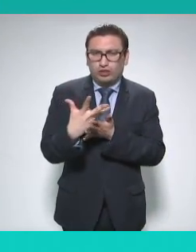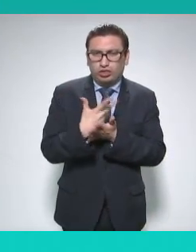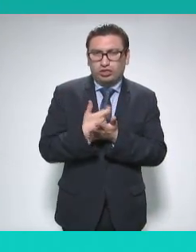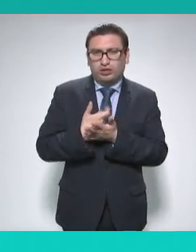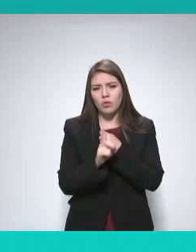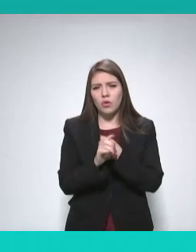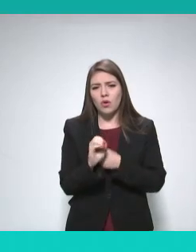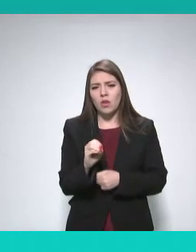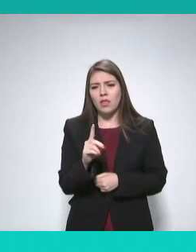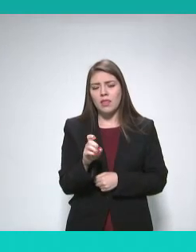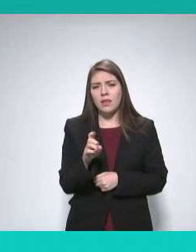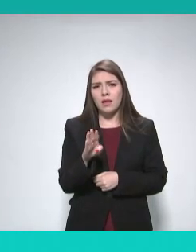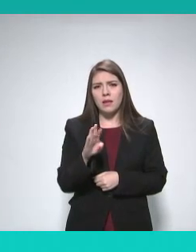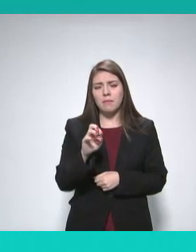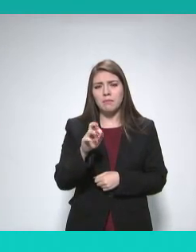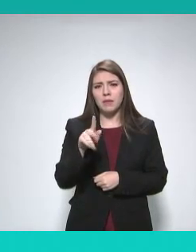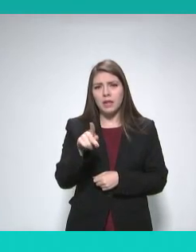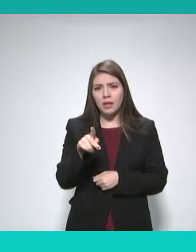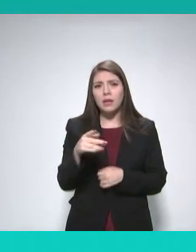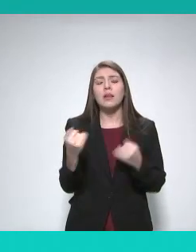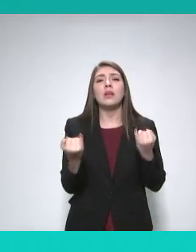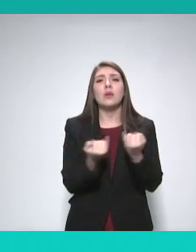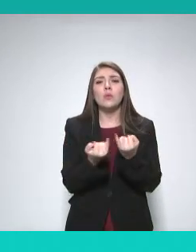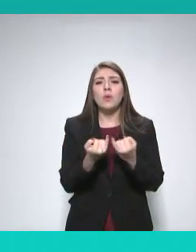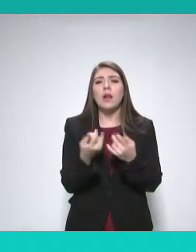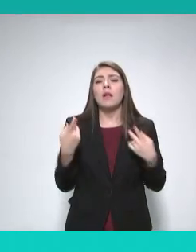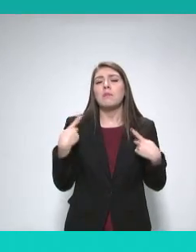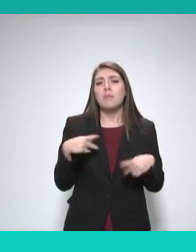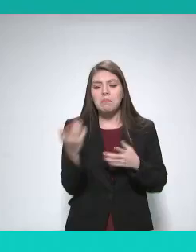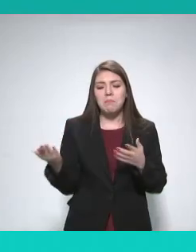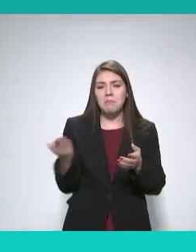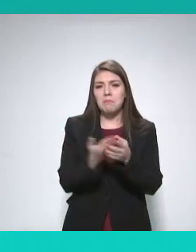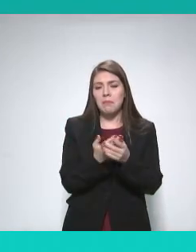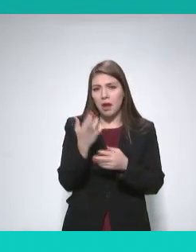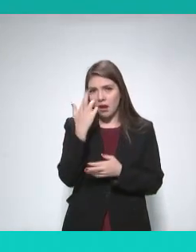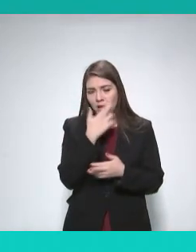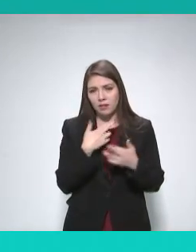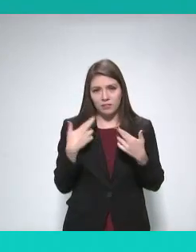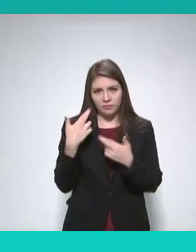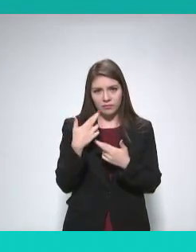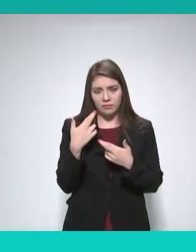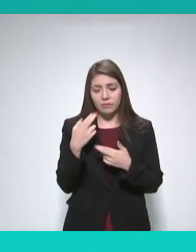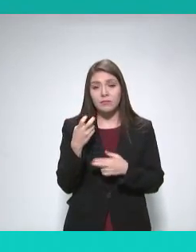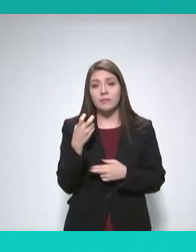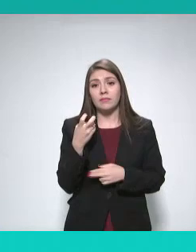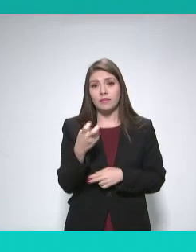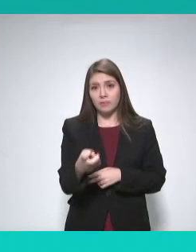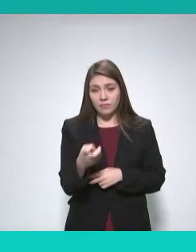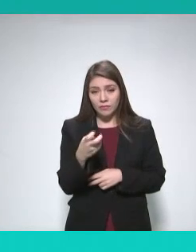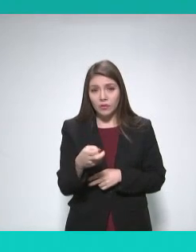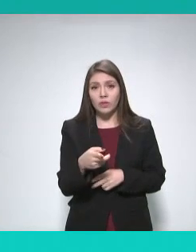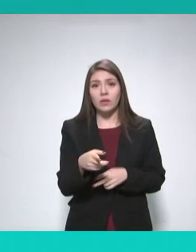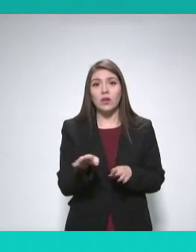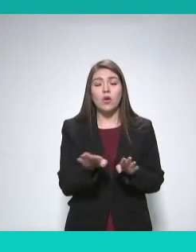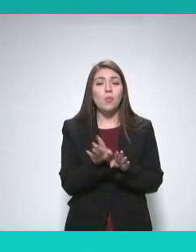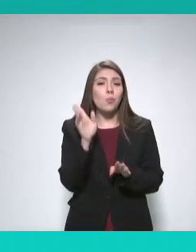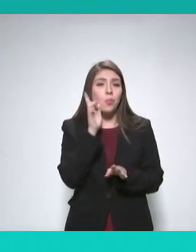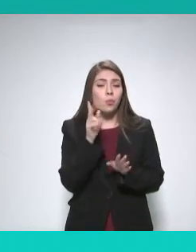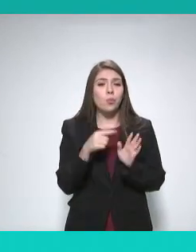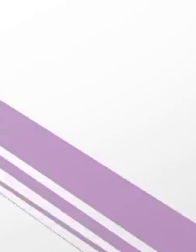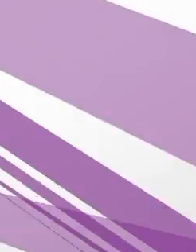enfrentan acusaciones precisando que se deberán tomar en cuenta los efectos de la suspensión otorgada en el juicio de amparo 1.336 diagonal